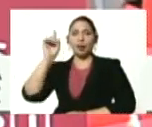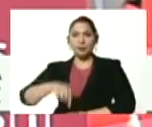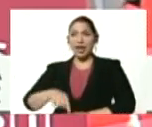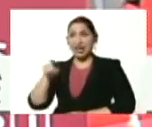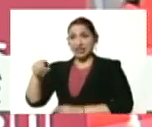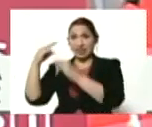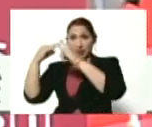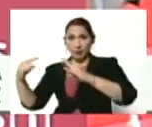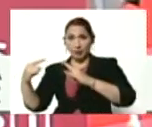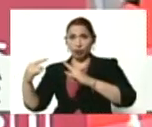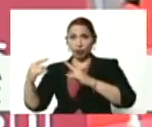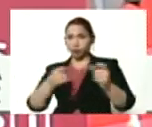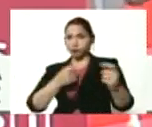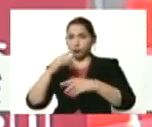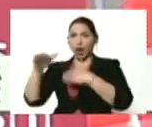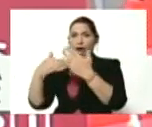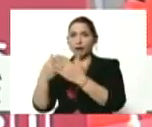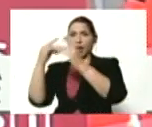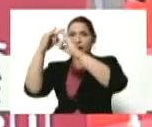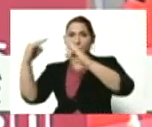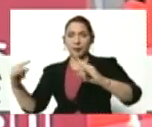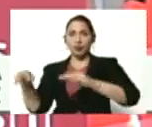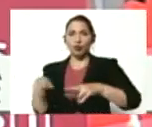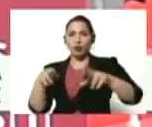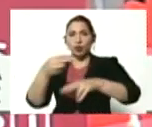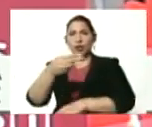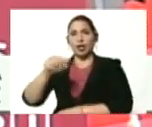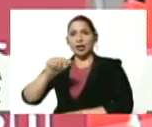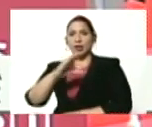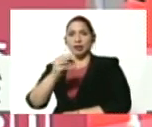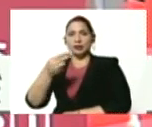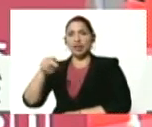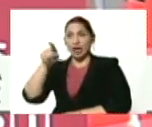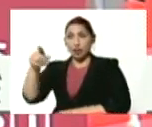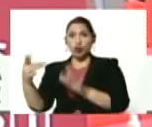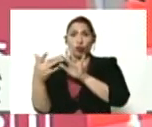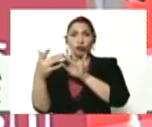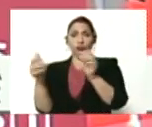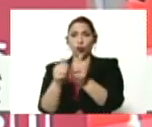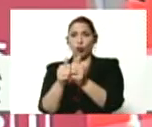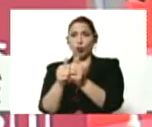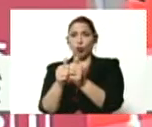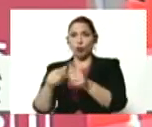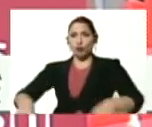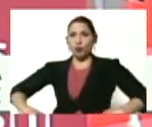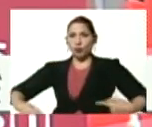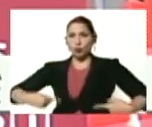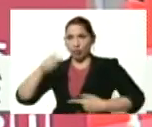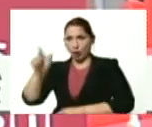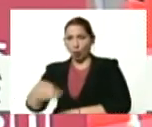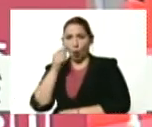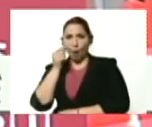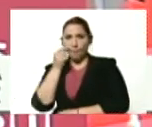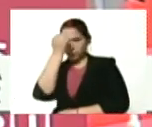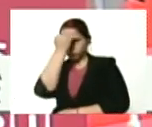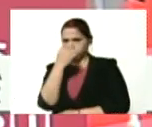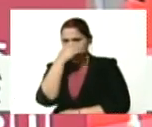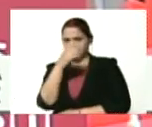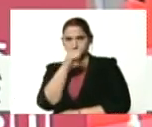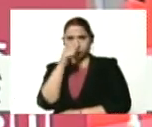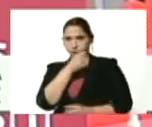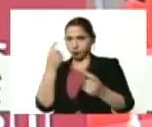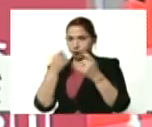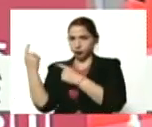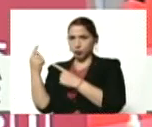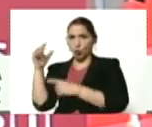se desplazó al campamento de Río Hacha. Allí tuvo contacto con Doble Rueda, con el narcotraficante